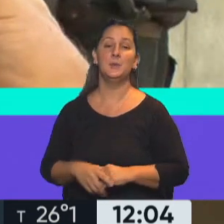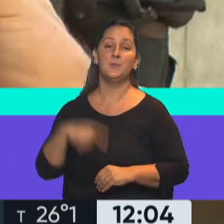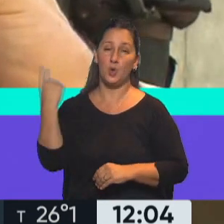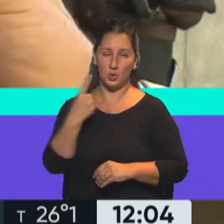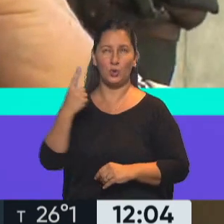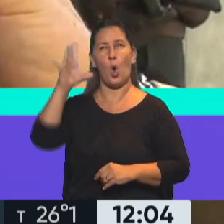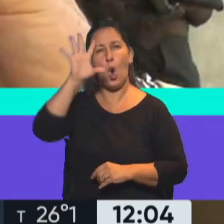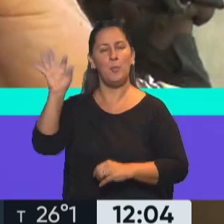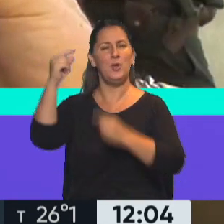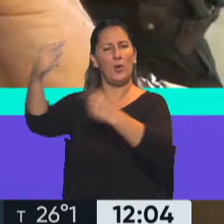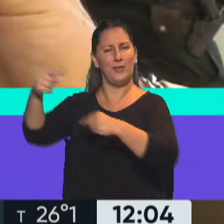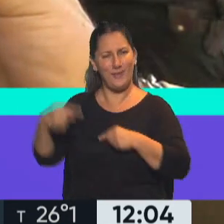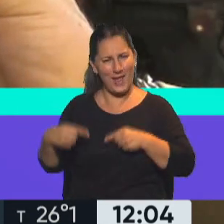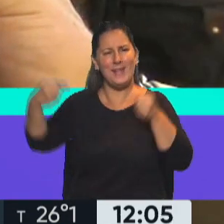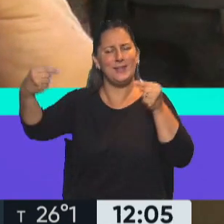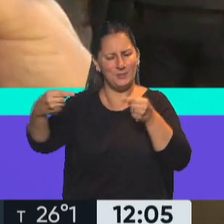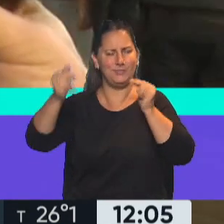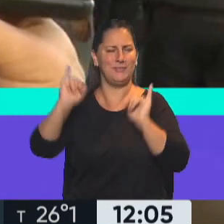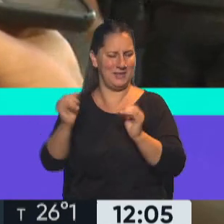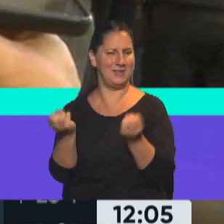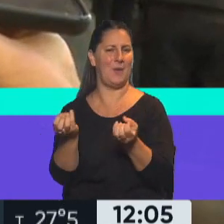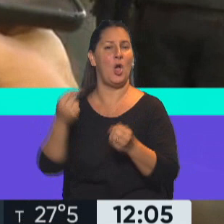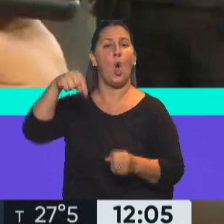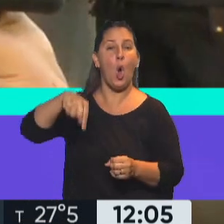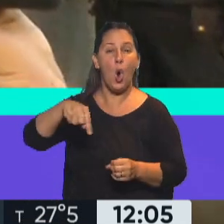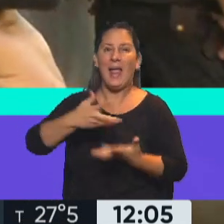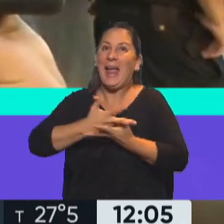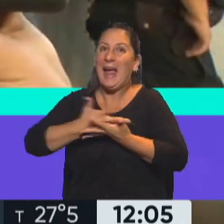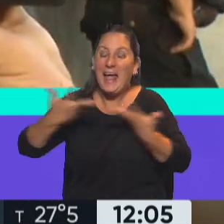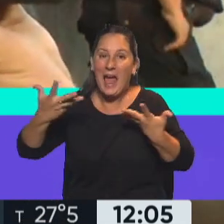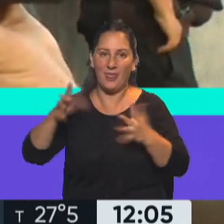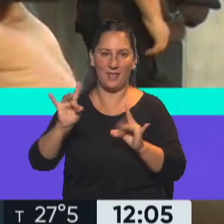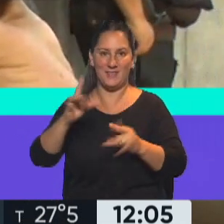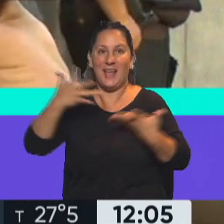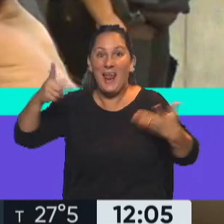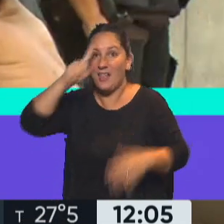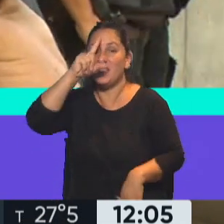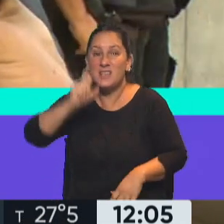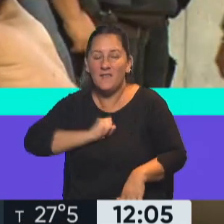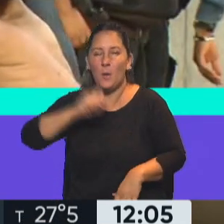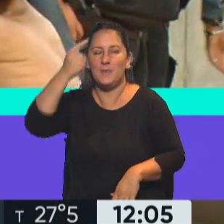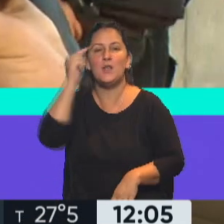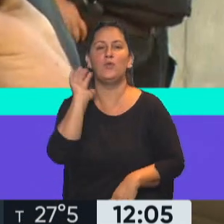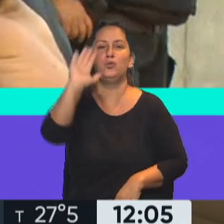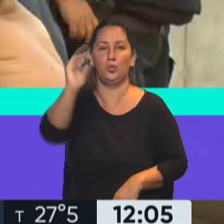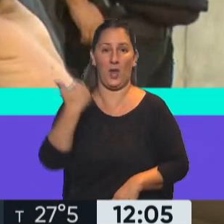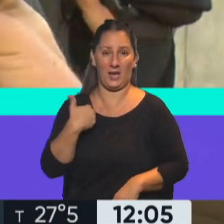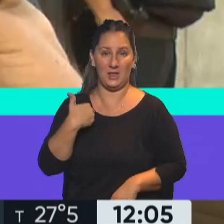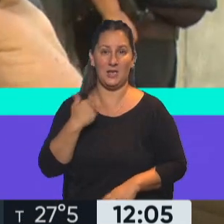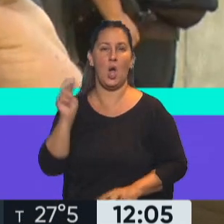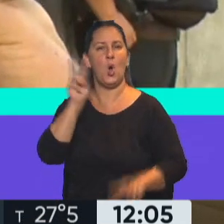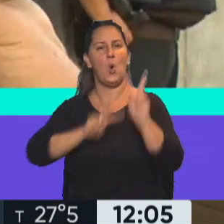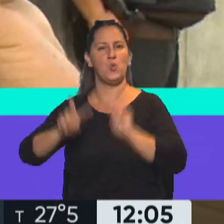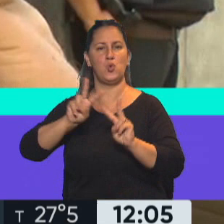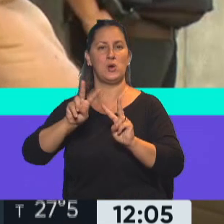tener diferencia, pero lo más importante que hoy, como gran desafío hacia el futuro de nuestro país, es lograr salir